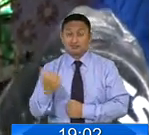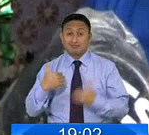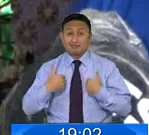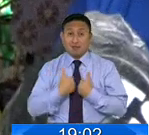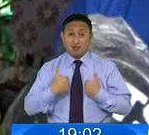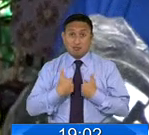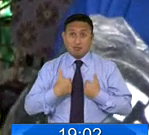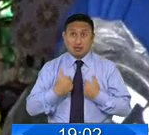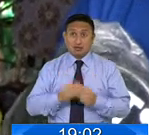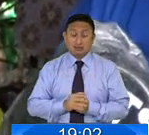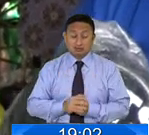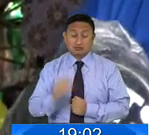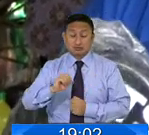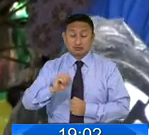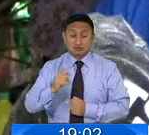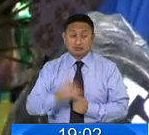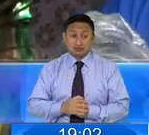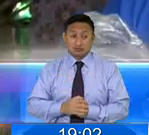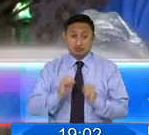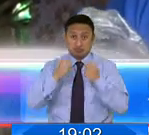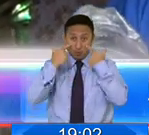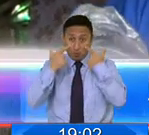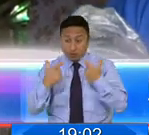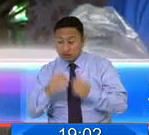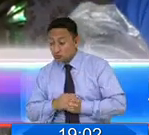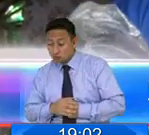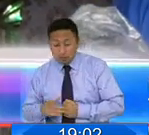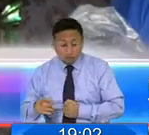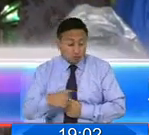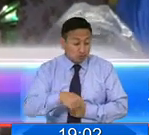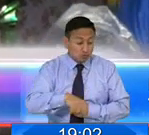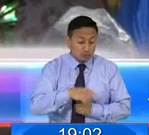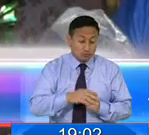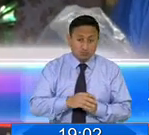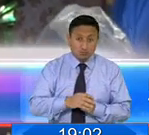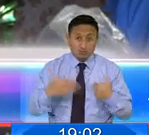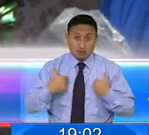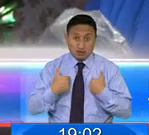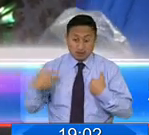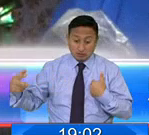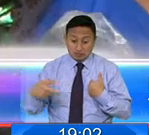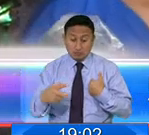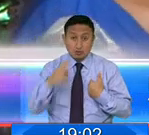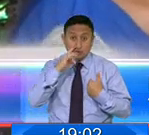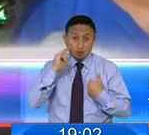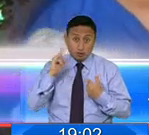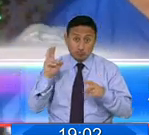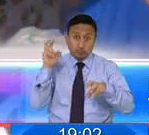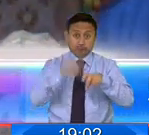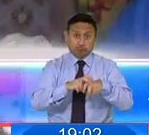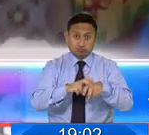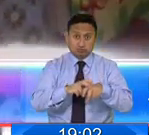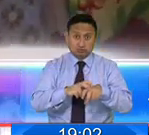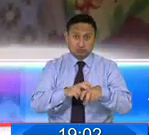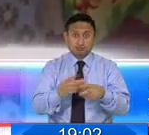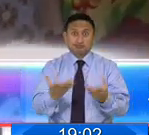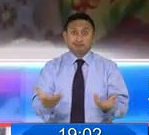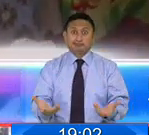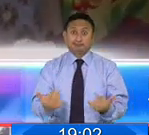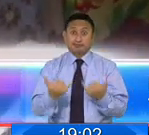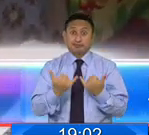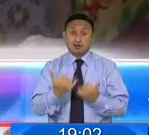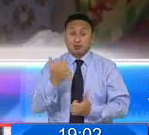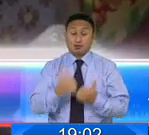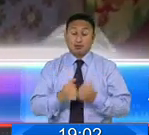animales, igualmente, haciendo guardia. Para que no ningún animal pica a los niños. Imagínense, ahorita que está el río subido,